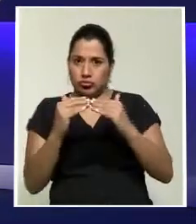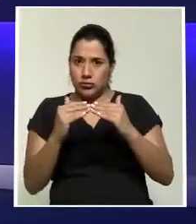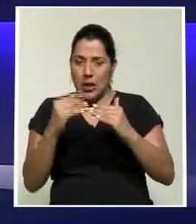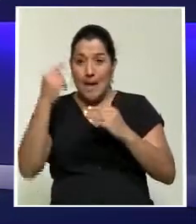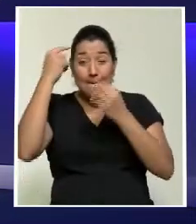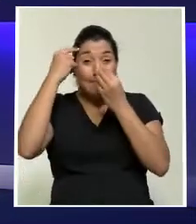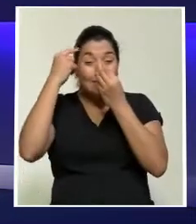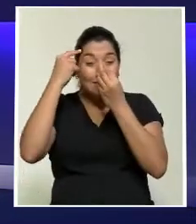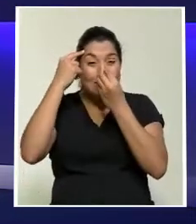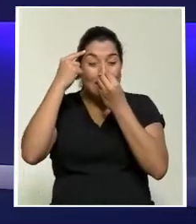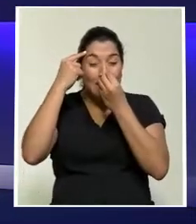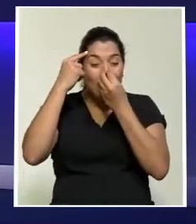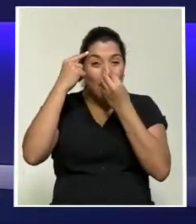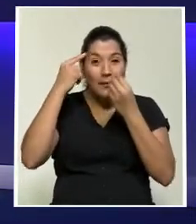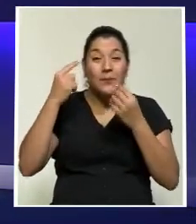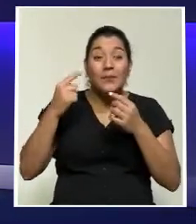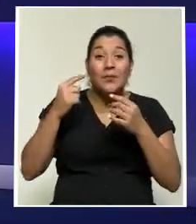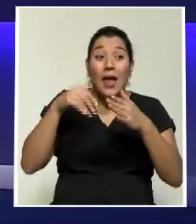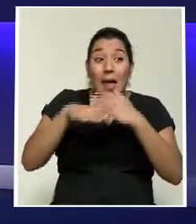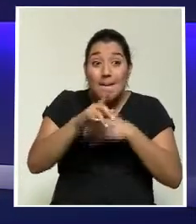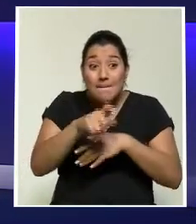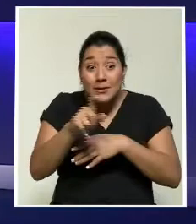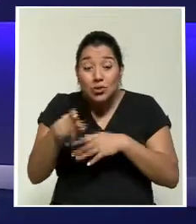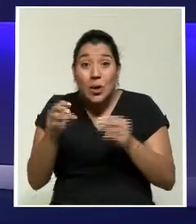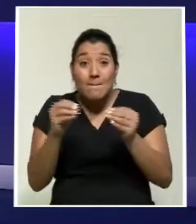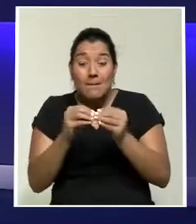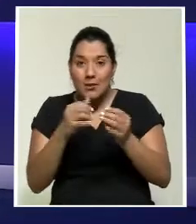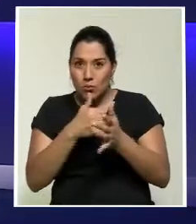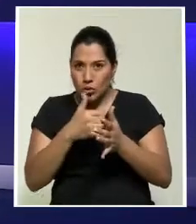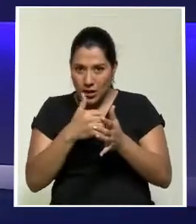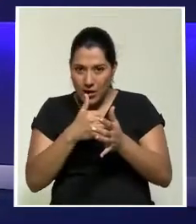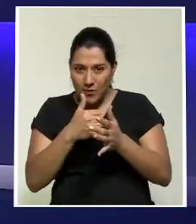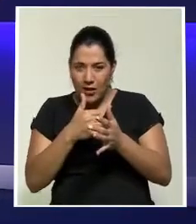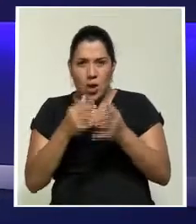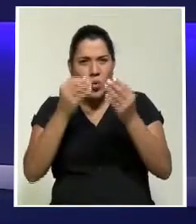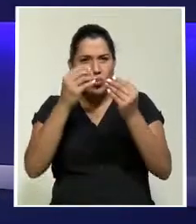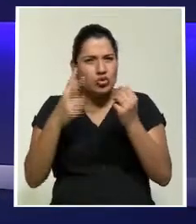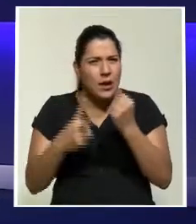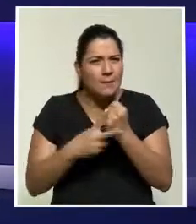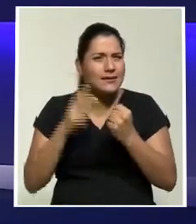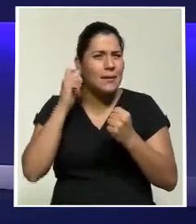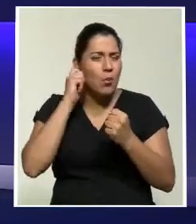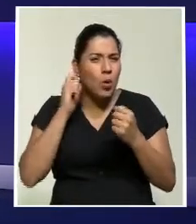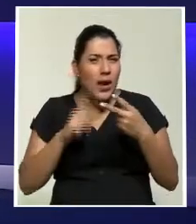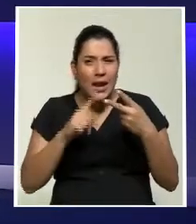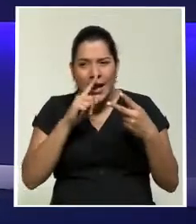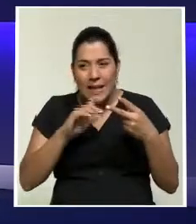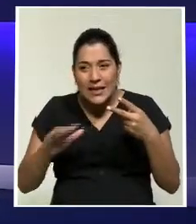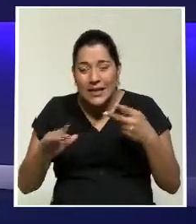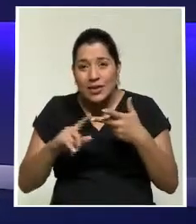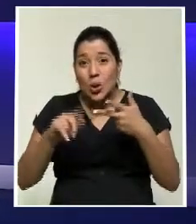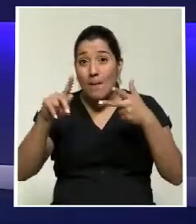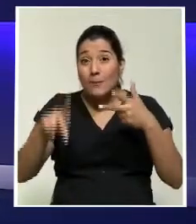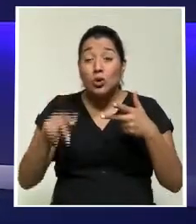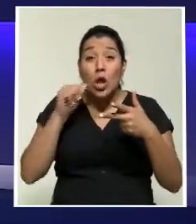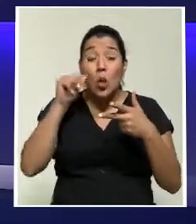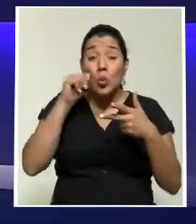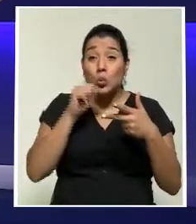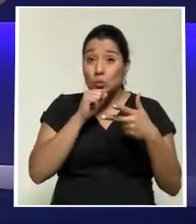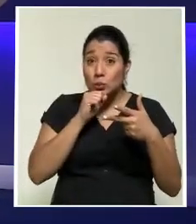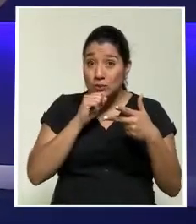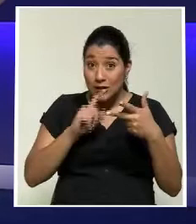justamente prioritariamente en las personas más vulnerables, ¿verdad? Muchas veces mujeres, niños y personas mayores, adultas